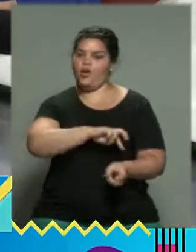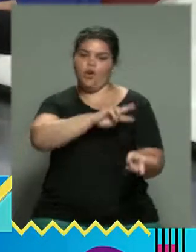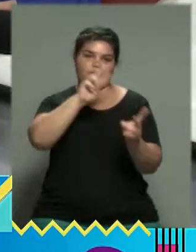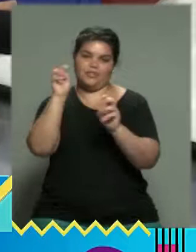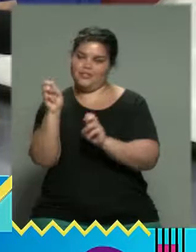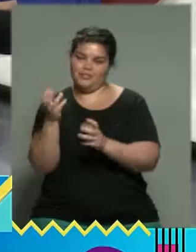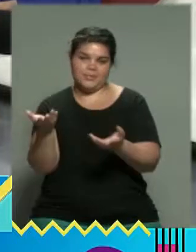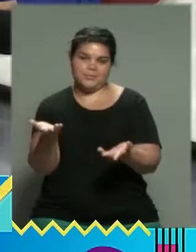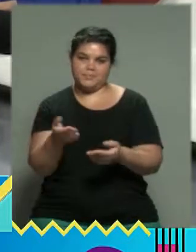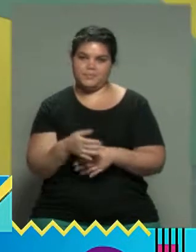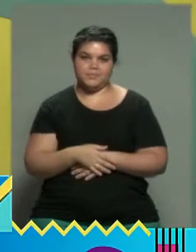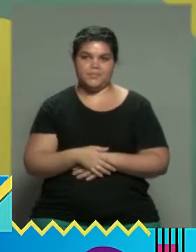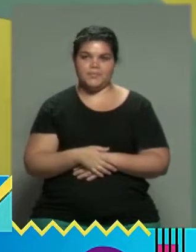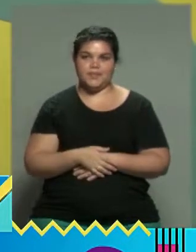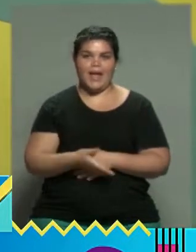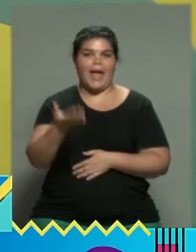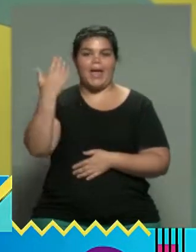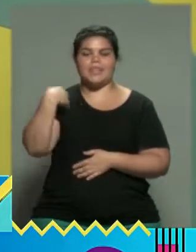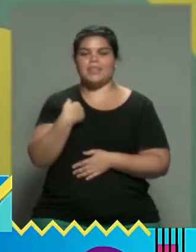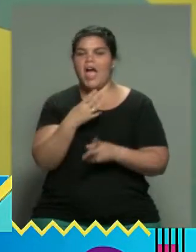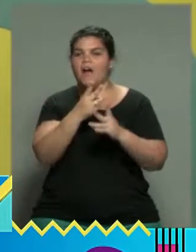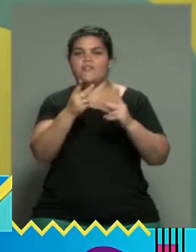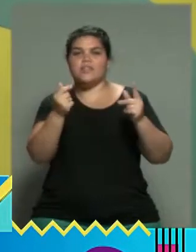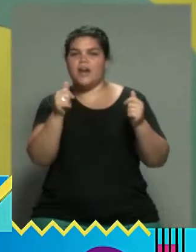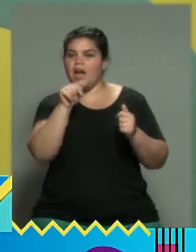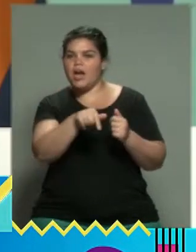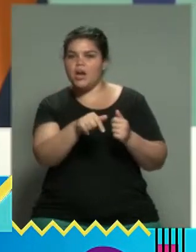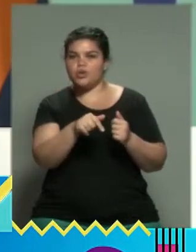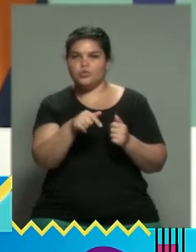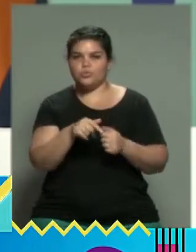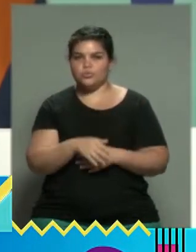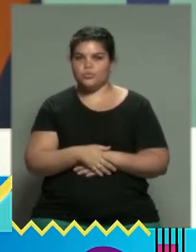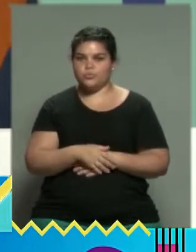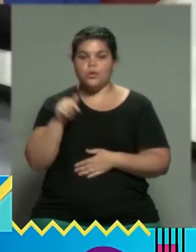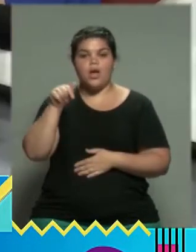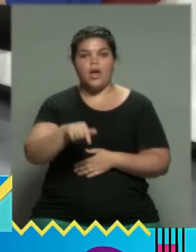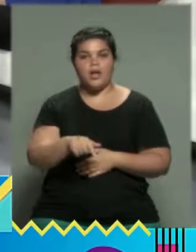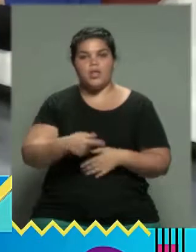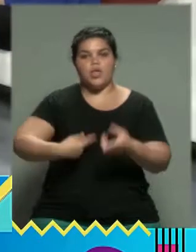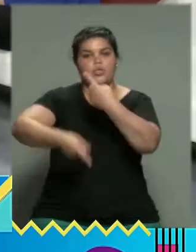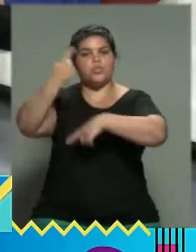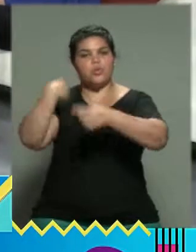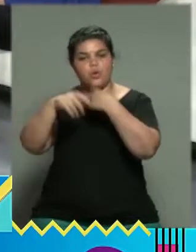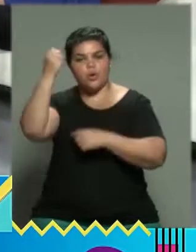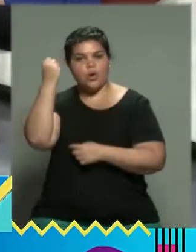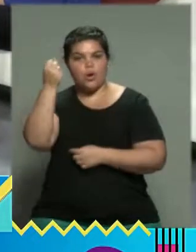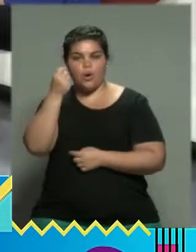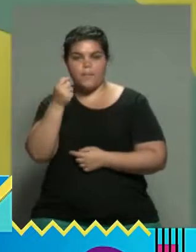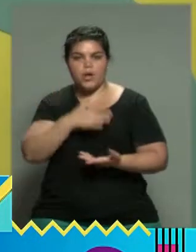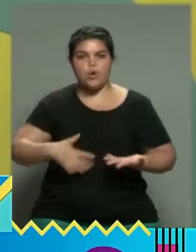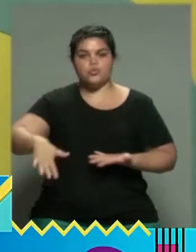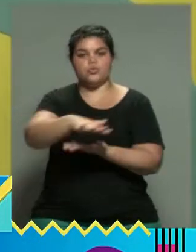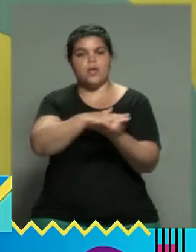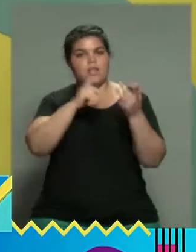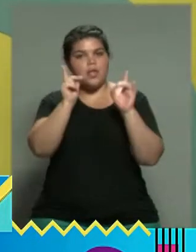habíamos estado en un nivel abstracto, digamos, ¿no? Del análisis histórico, económico, social, pero hay una faceta